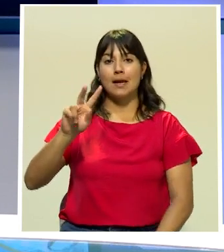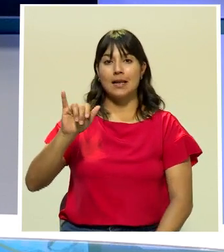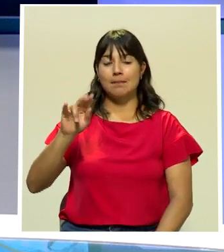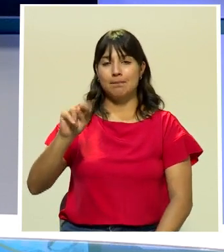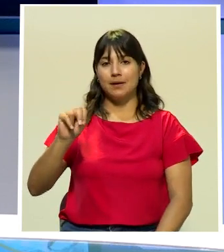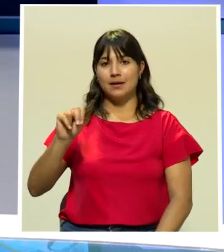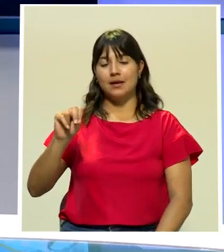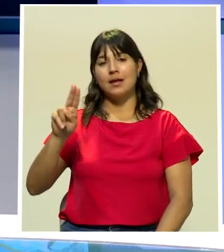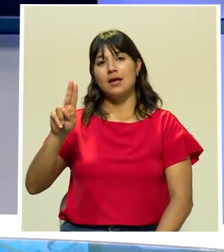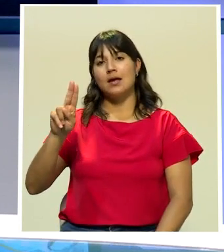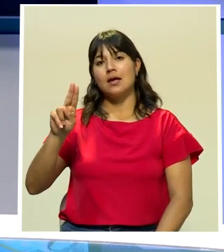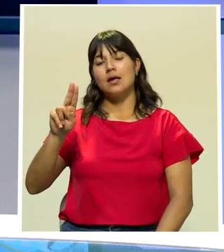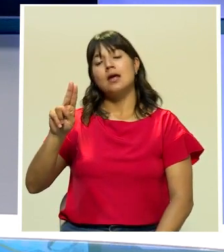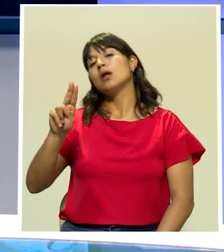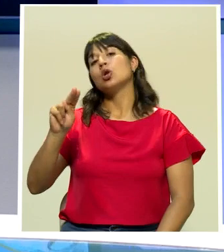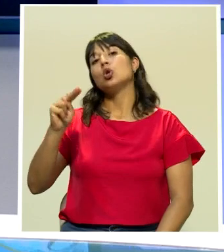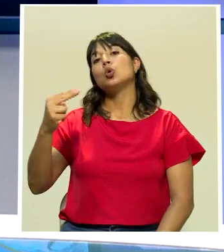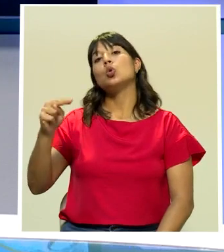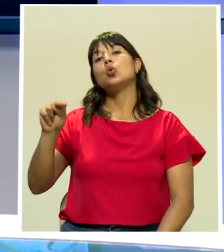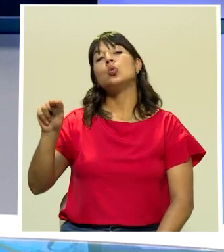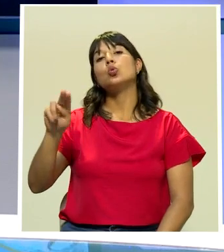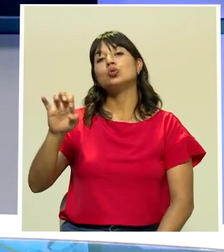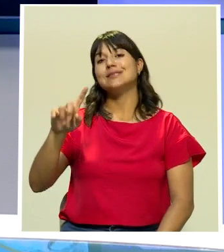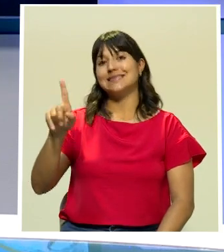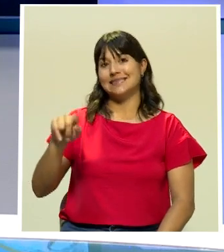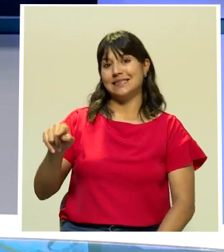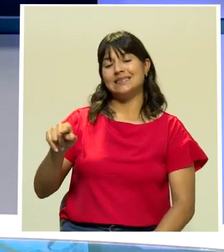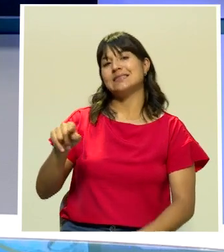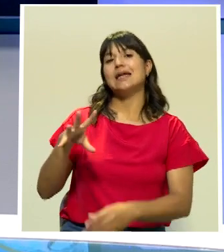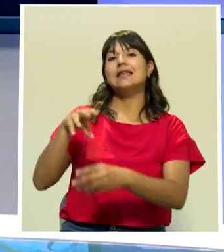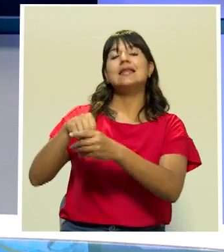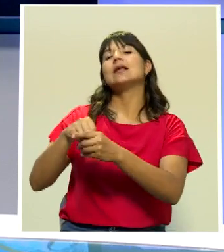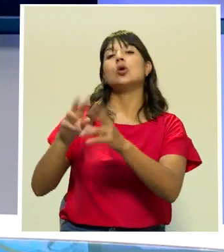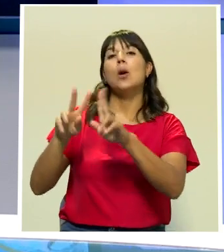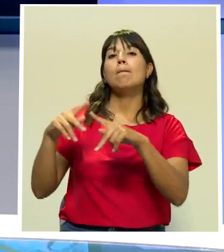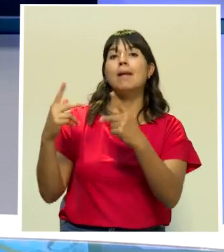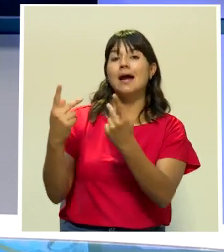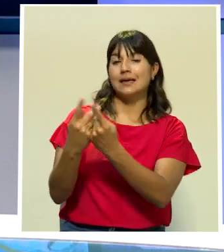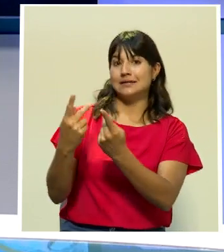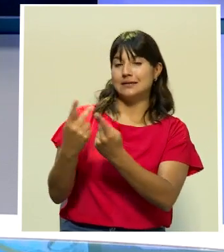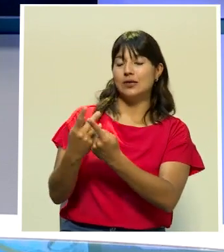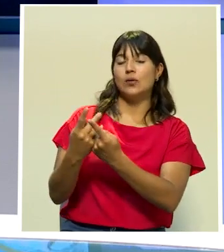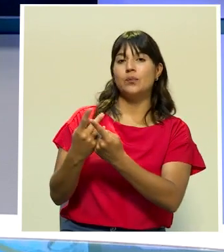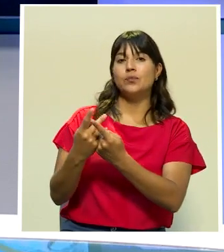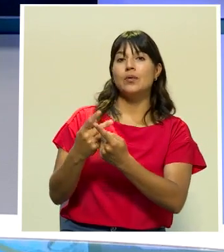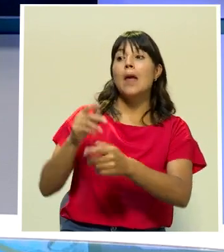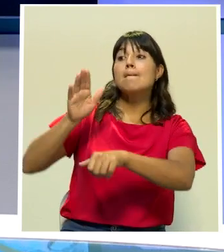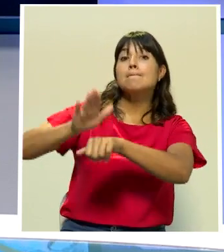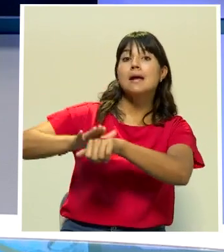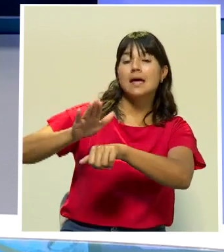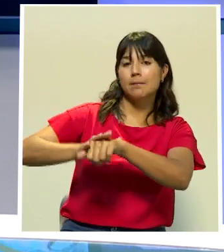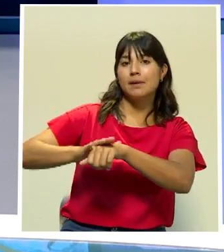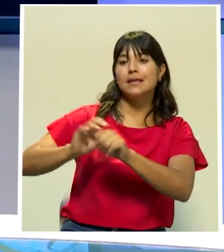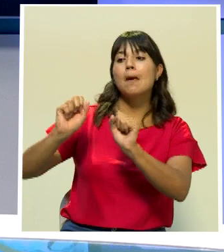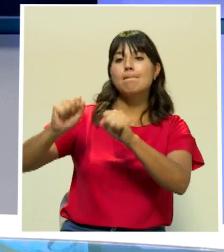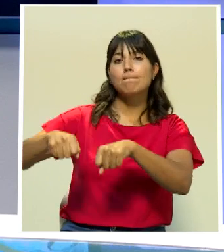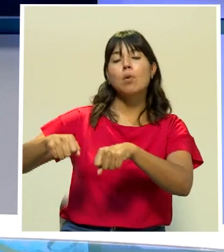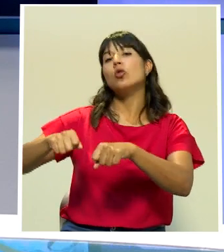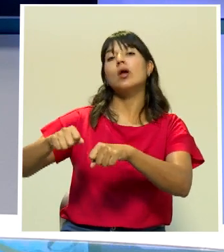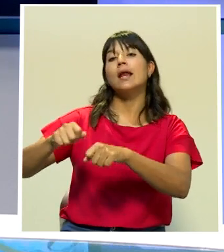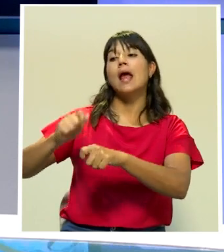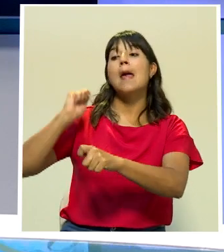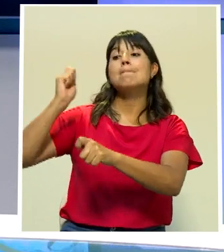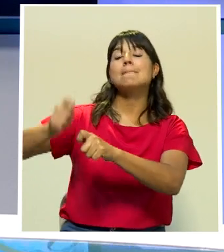permite la entrega de nuevas licencias de pesca a barcos semi-industriales para la pesca del camarón